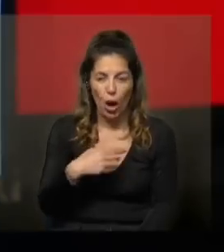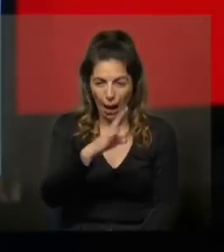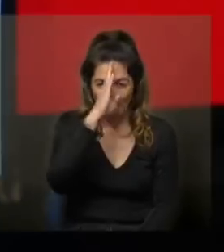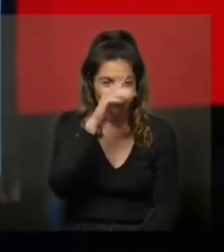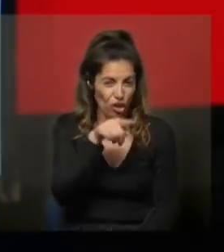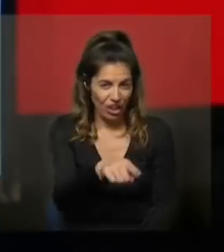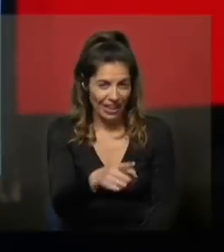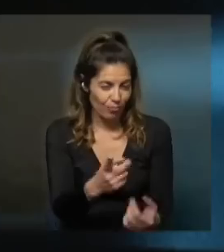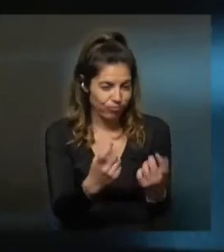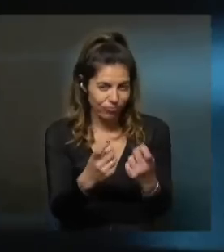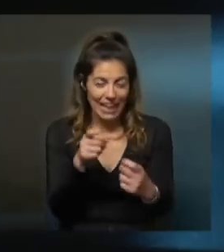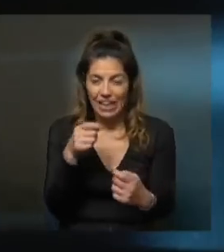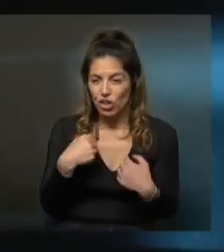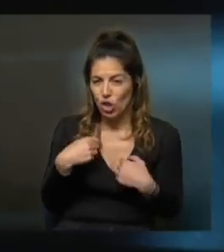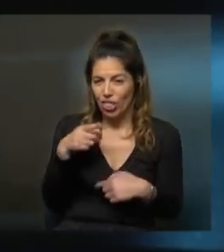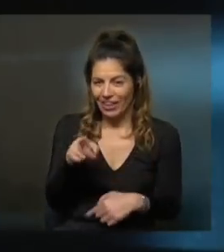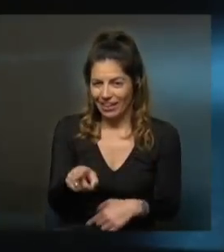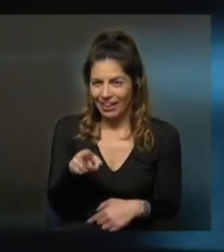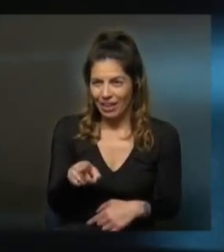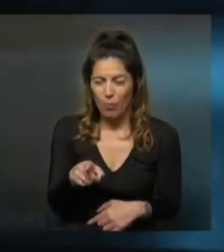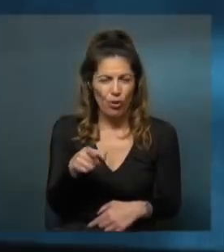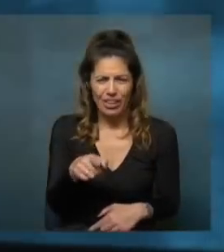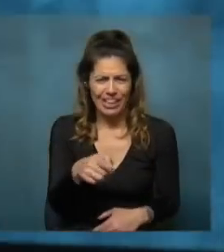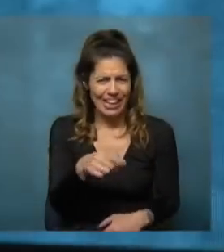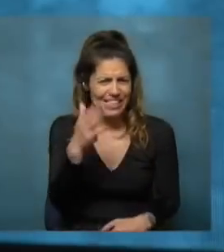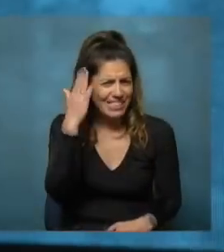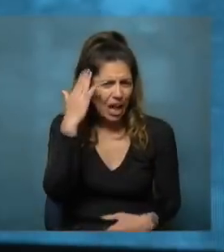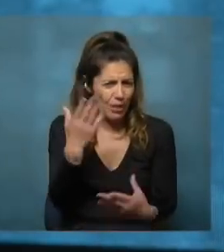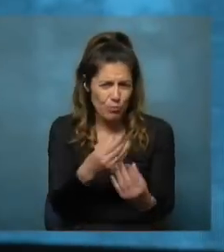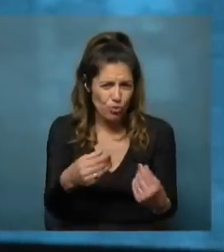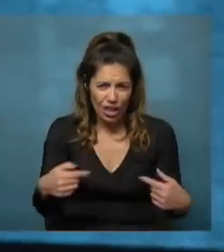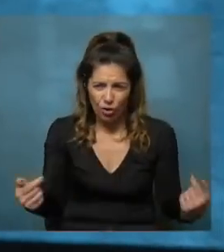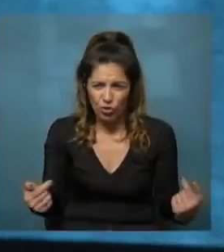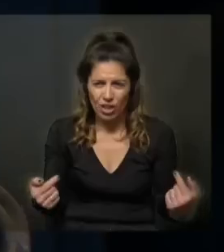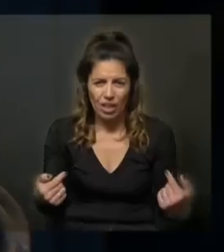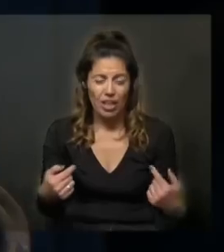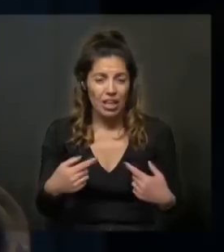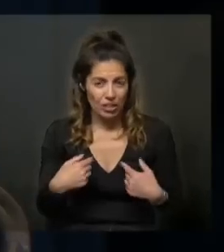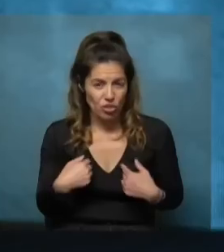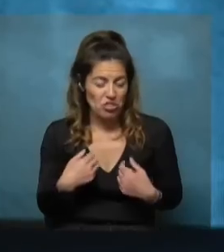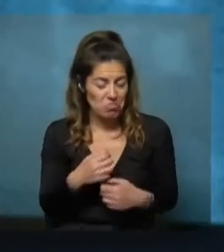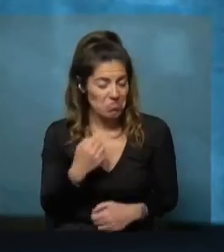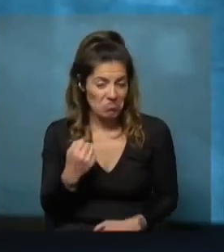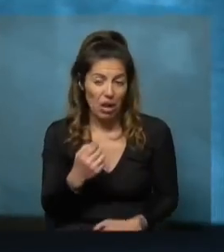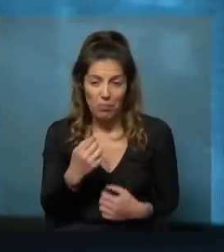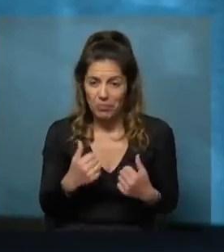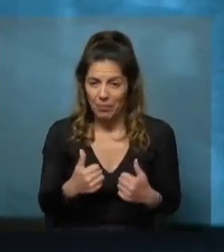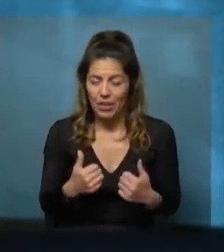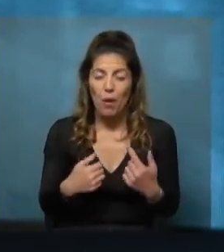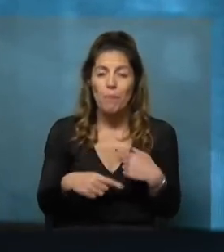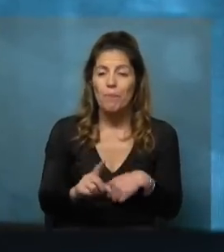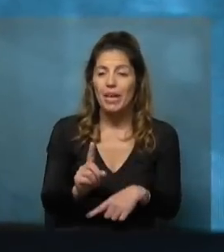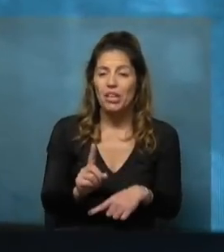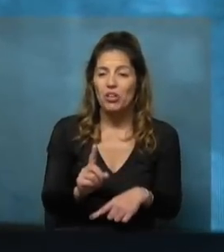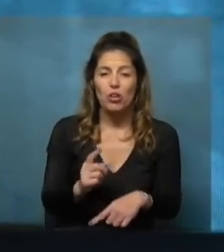y yo de él porque él está muy empapado en las cosas entonces me viene bárbaro para poder transmitir Pero no